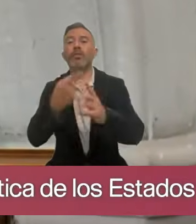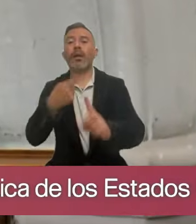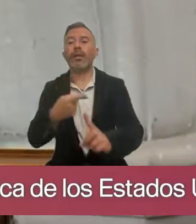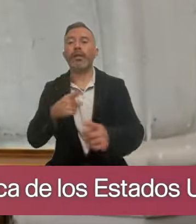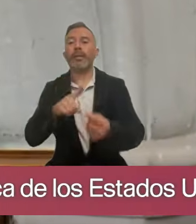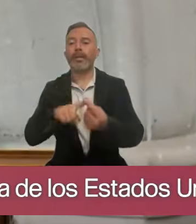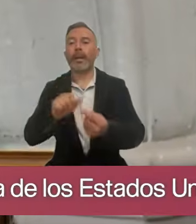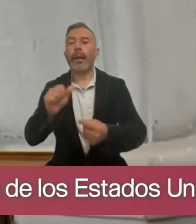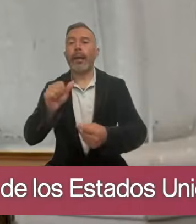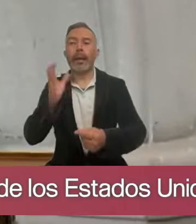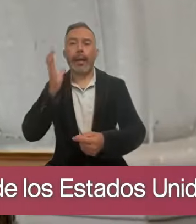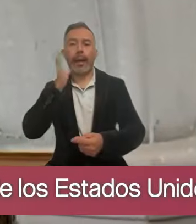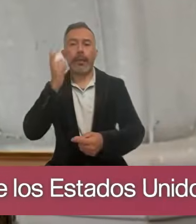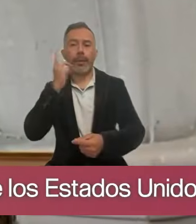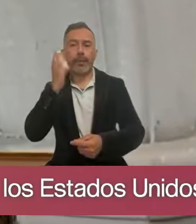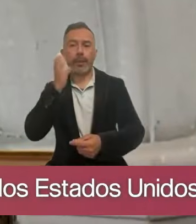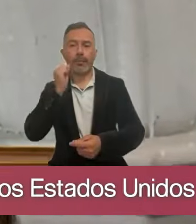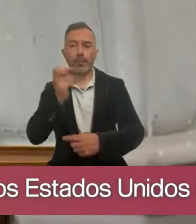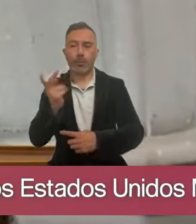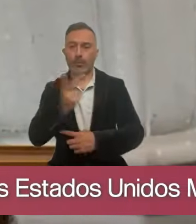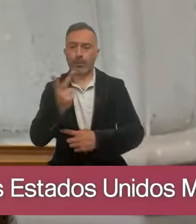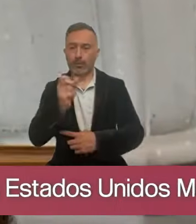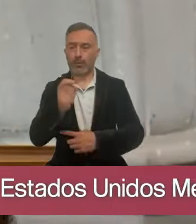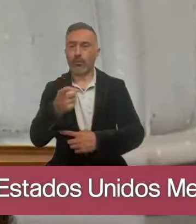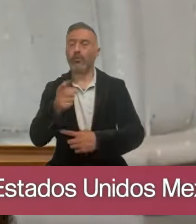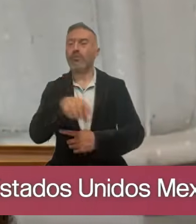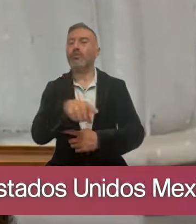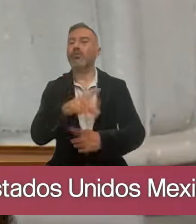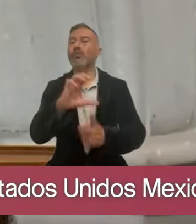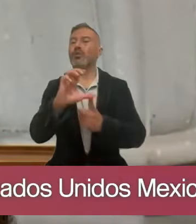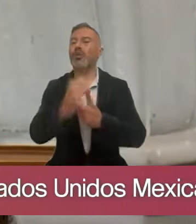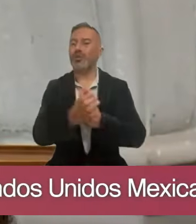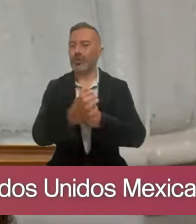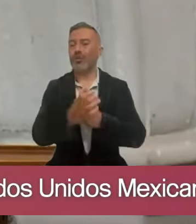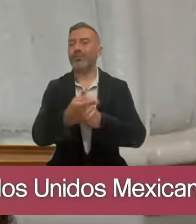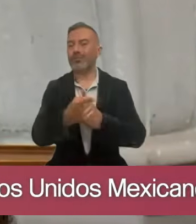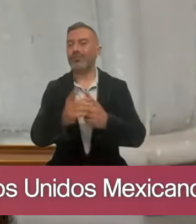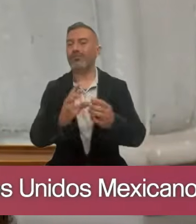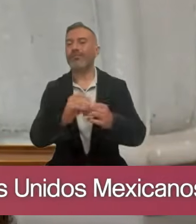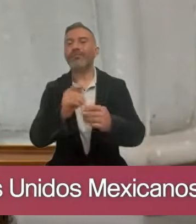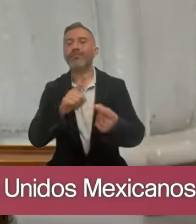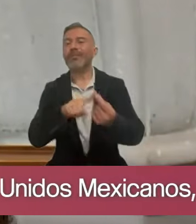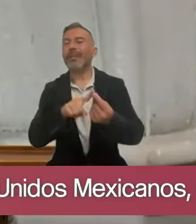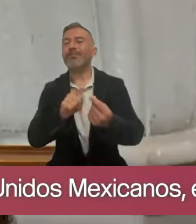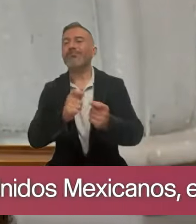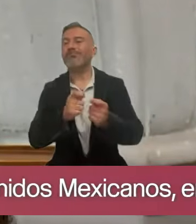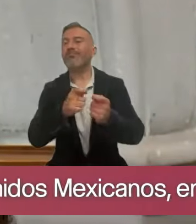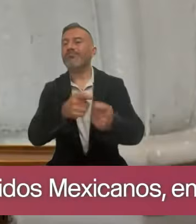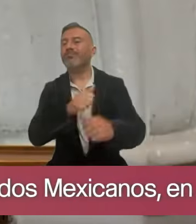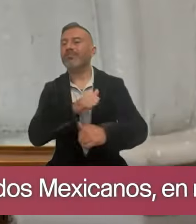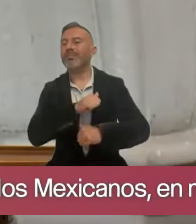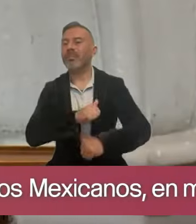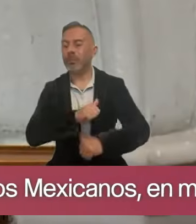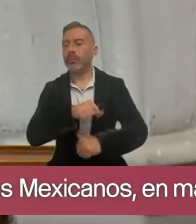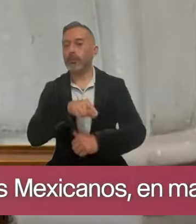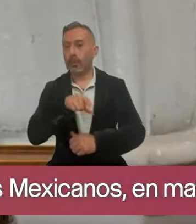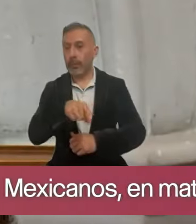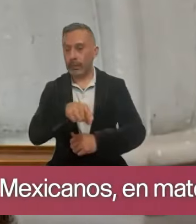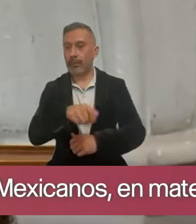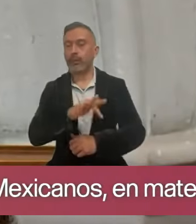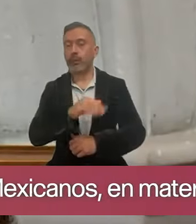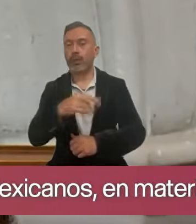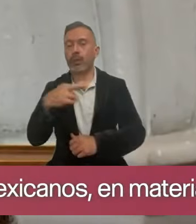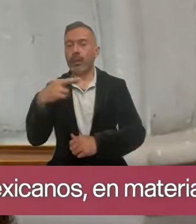y tomarlas para dictamen a las comisiones de la Cámara a la que vayan dirigidas a fin de que despachen en el